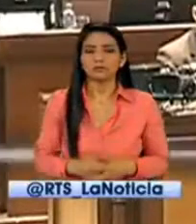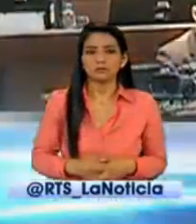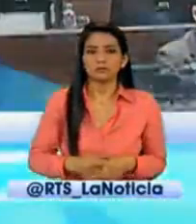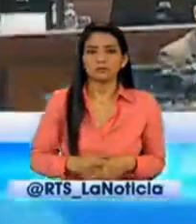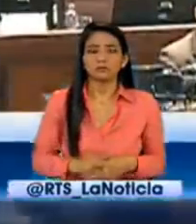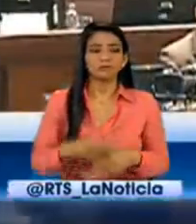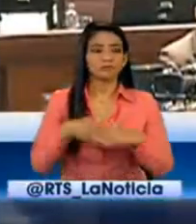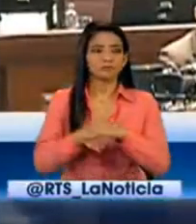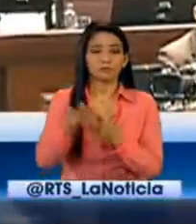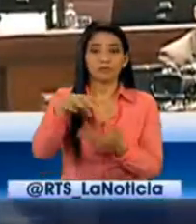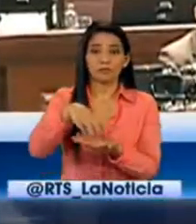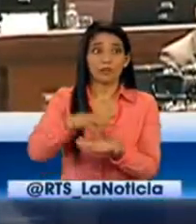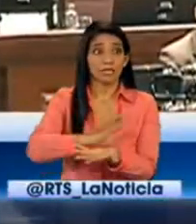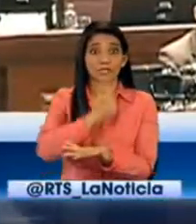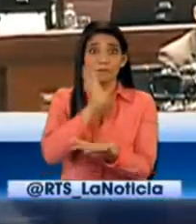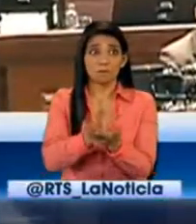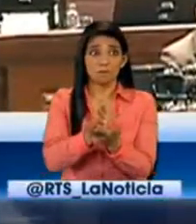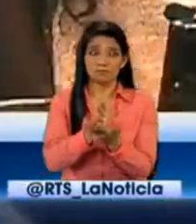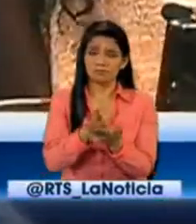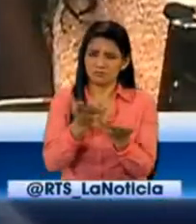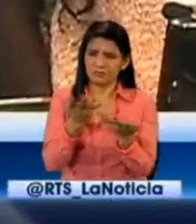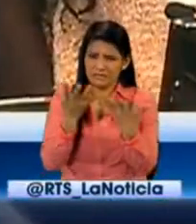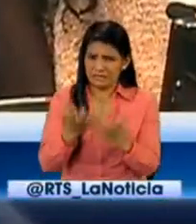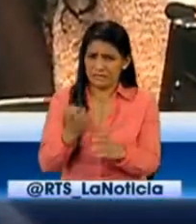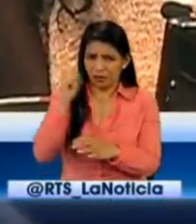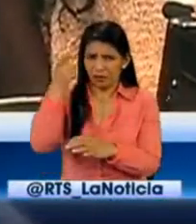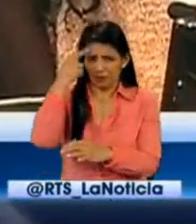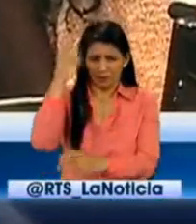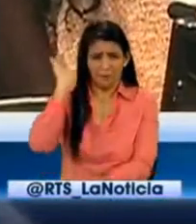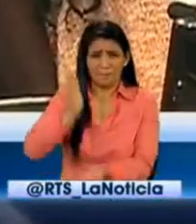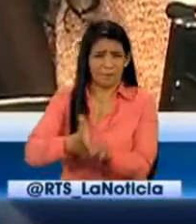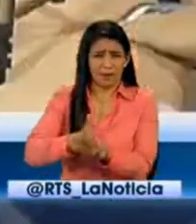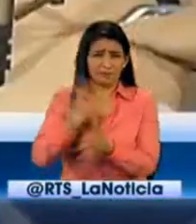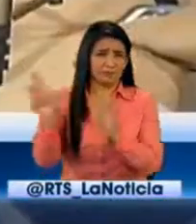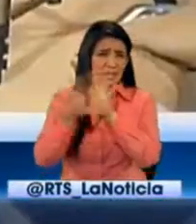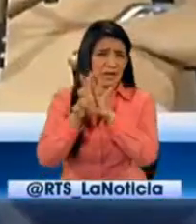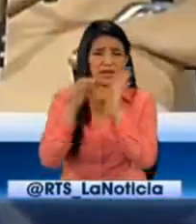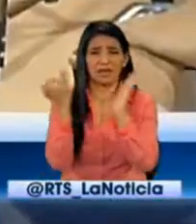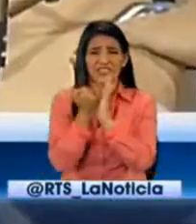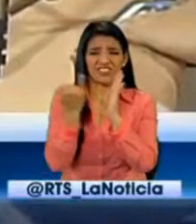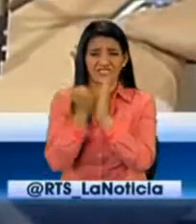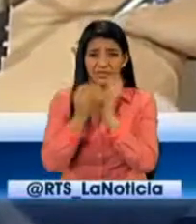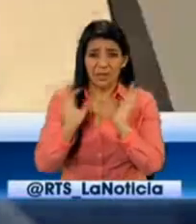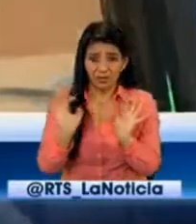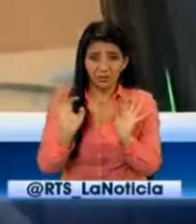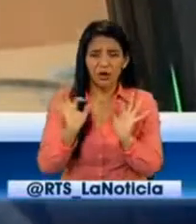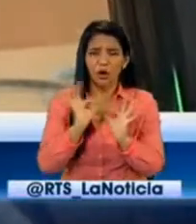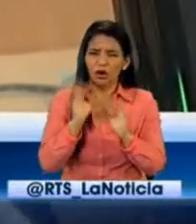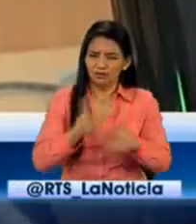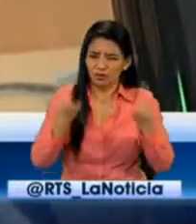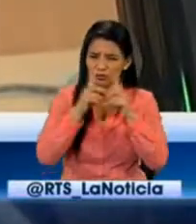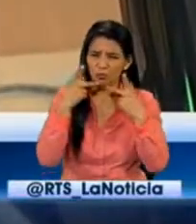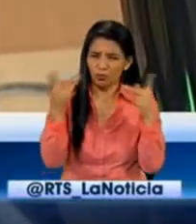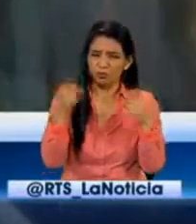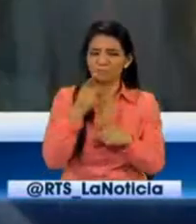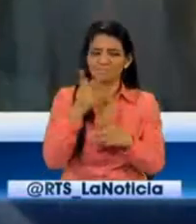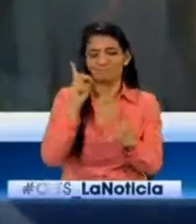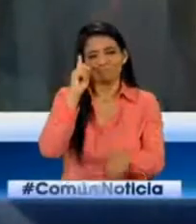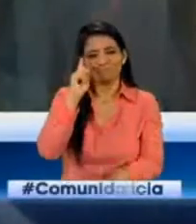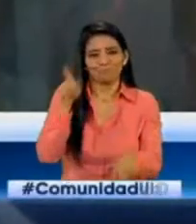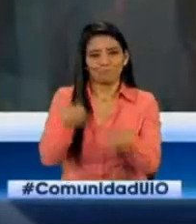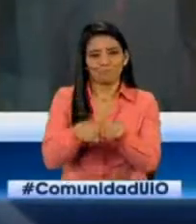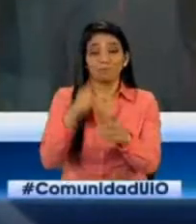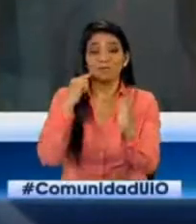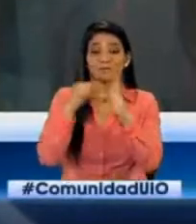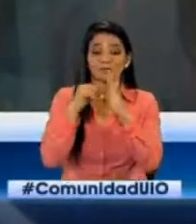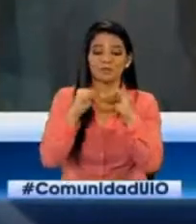en la asamblea nacional no a todos parece convencerles del veto parcial del ejecutivo a la ley de gestión de identidad y datos públicos la